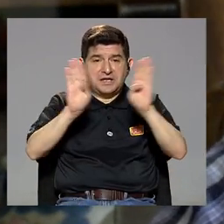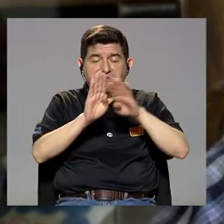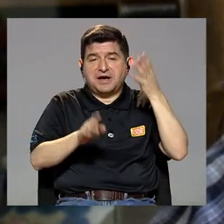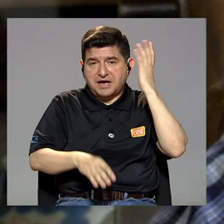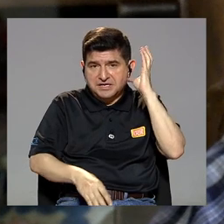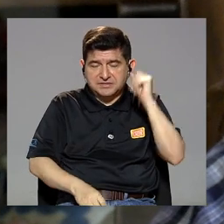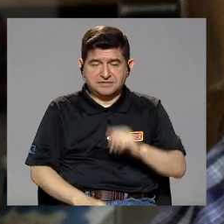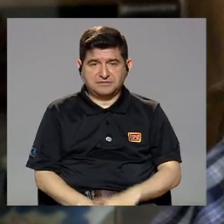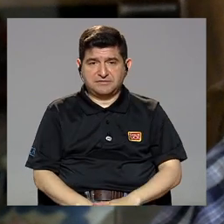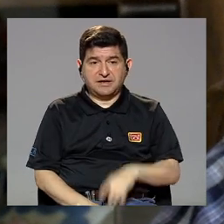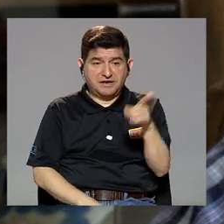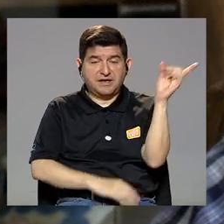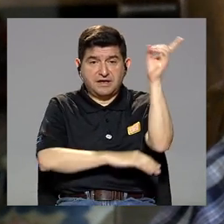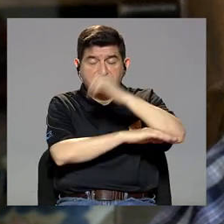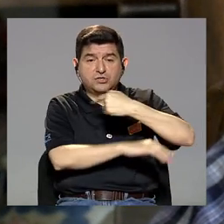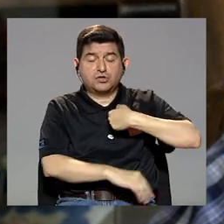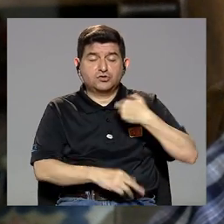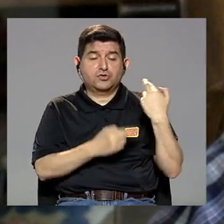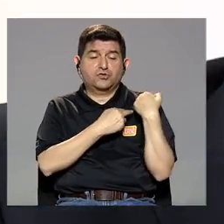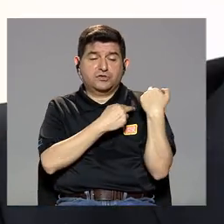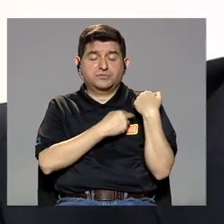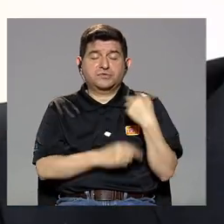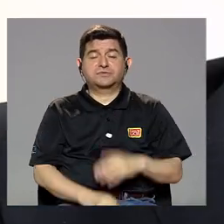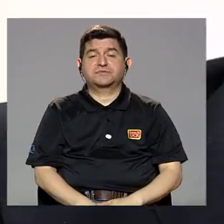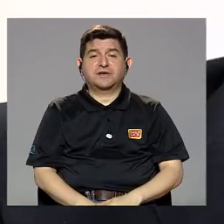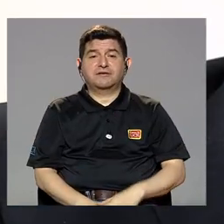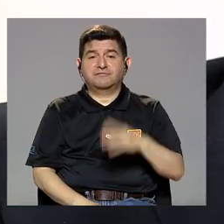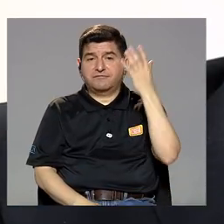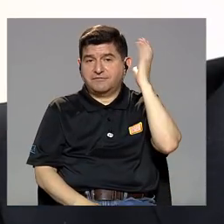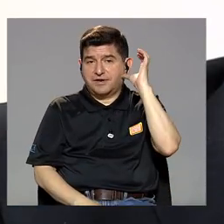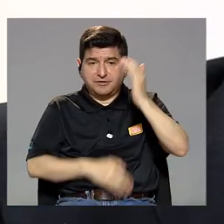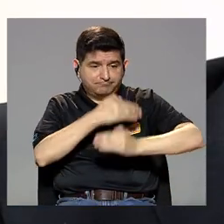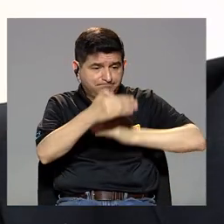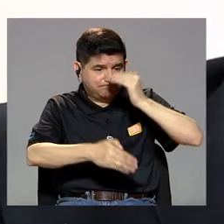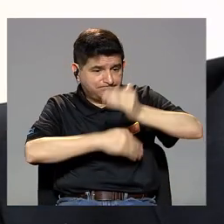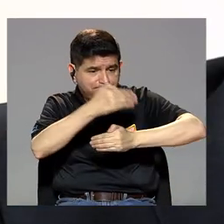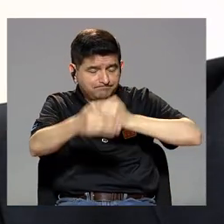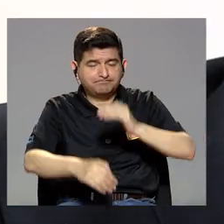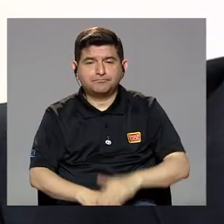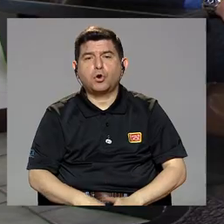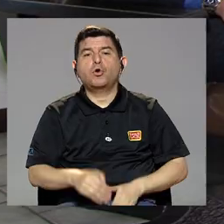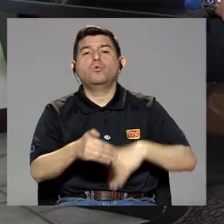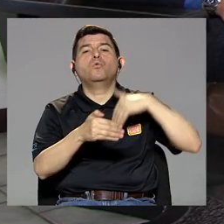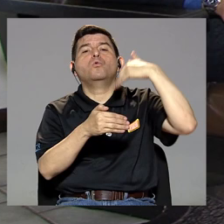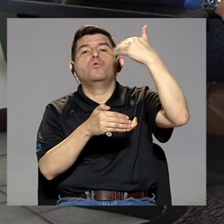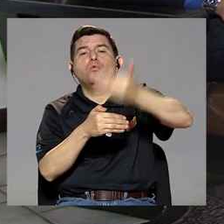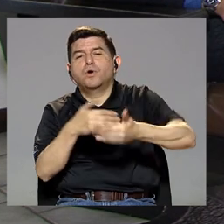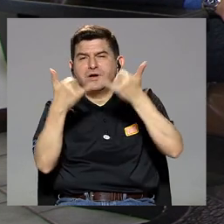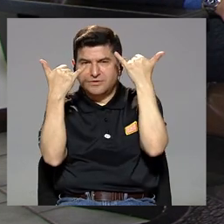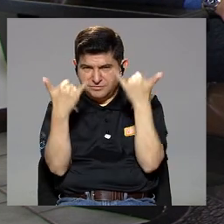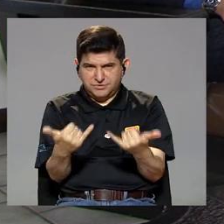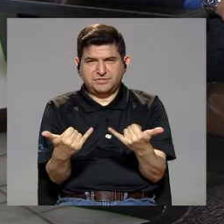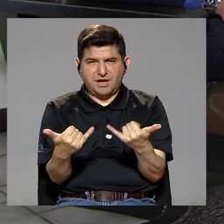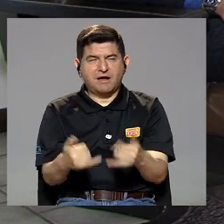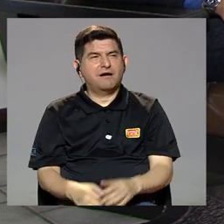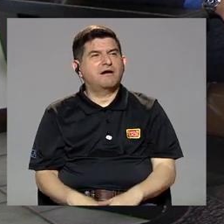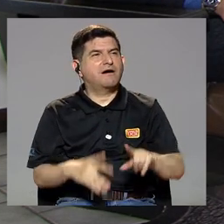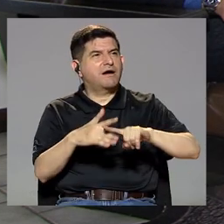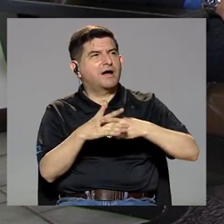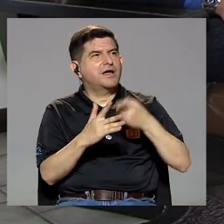días que yo al cargo en la radio después ya en principio los